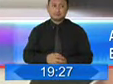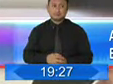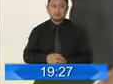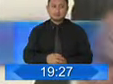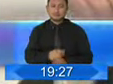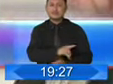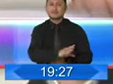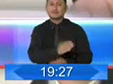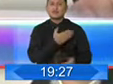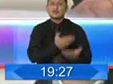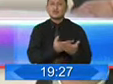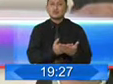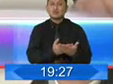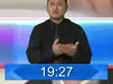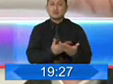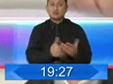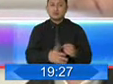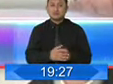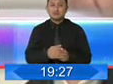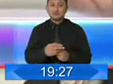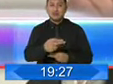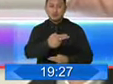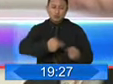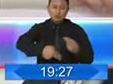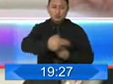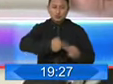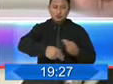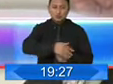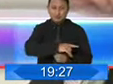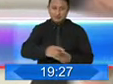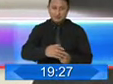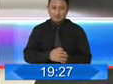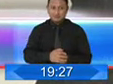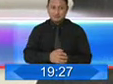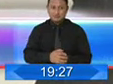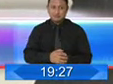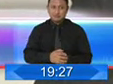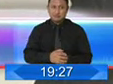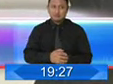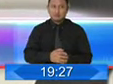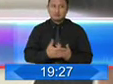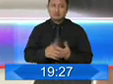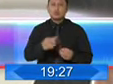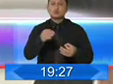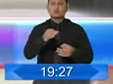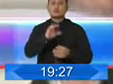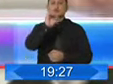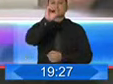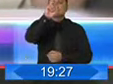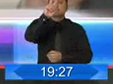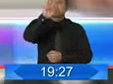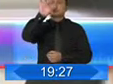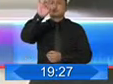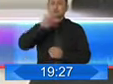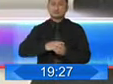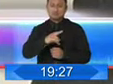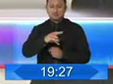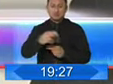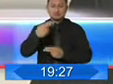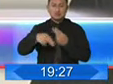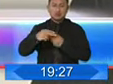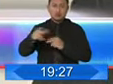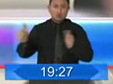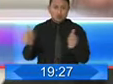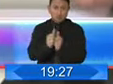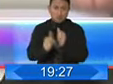referencias que se hacen a transacciones en ese ROT 028 refiere a ningún negocio con